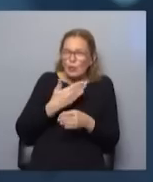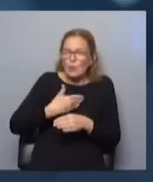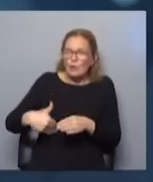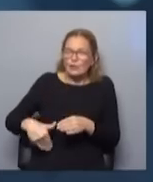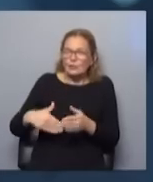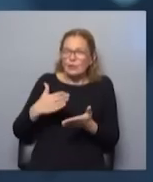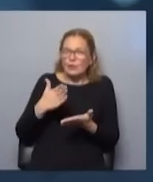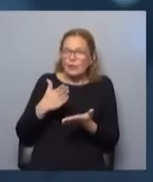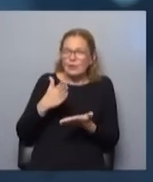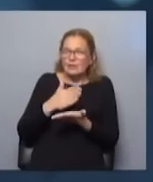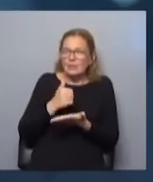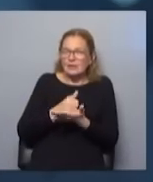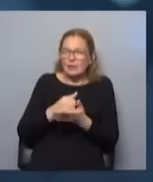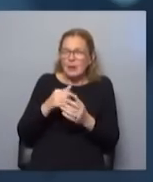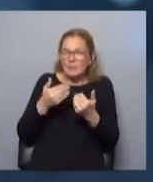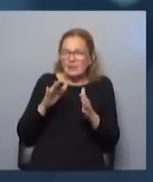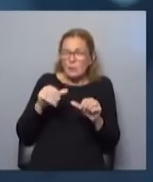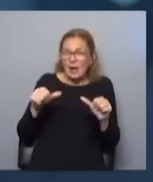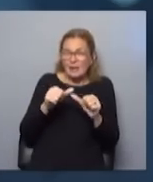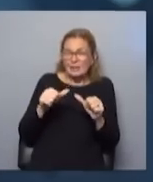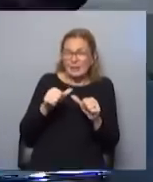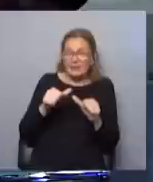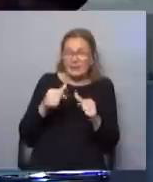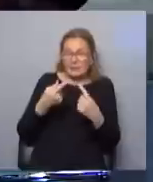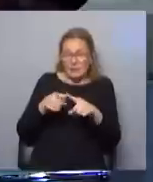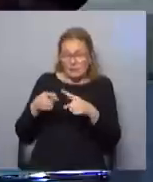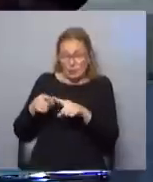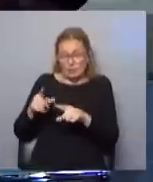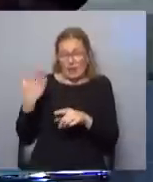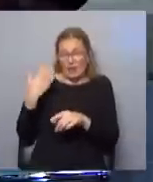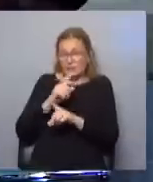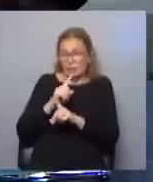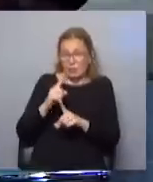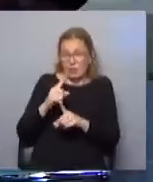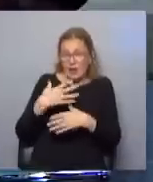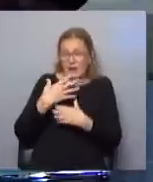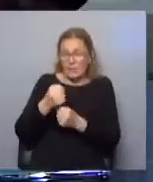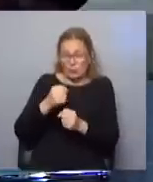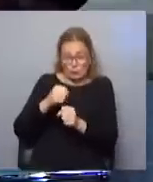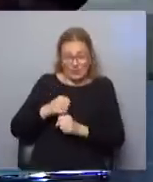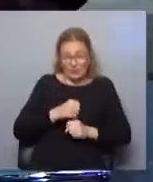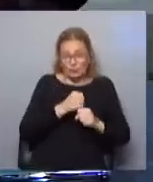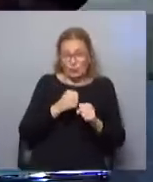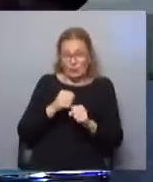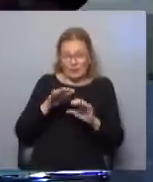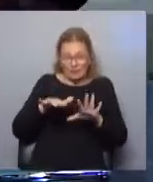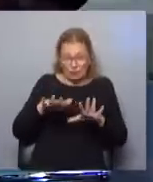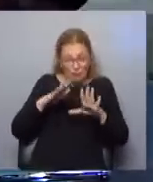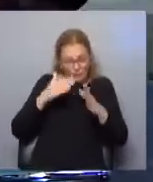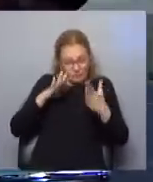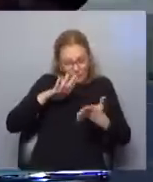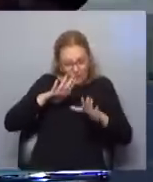empezáramos a hacer otras cosas que antes no hacíamos por ejemplo el apoyo de la soya eso es de 15 vino y se quedó y sigue instalado ahí